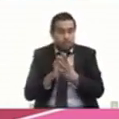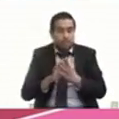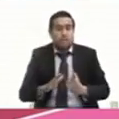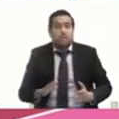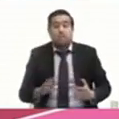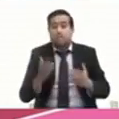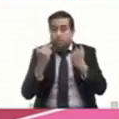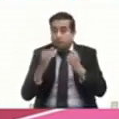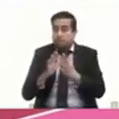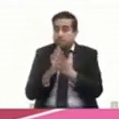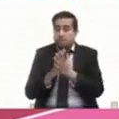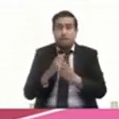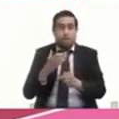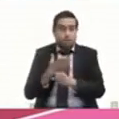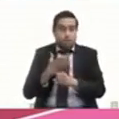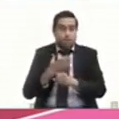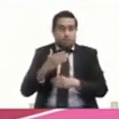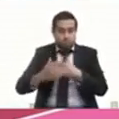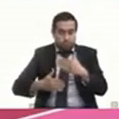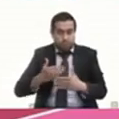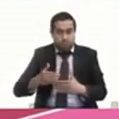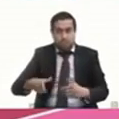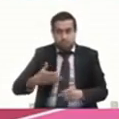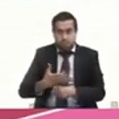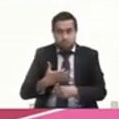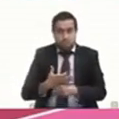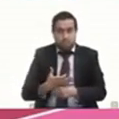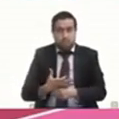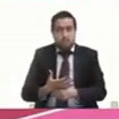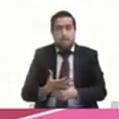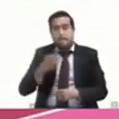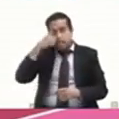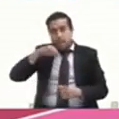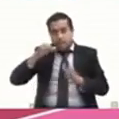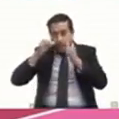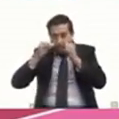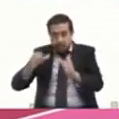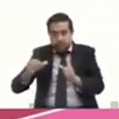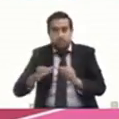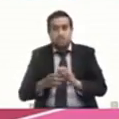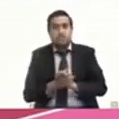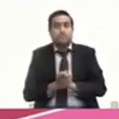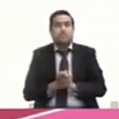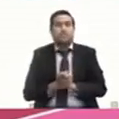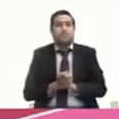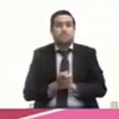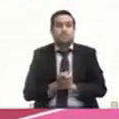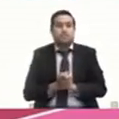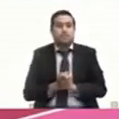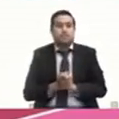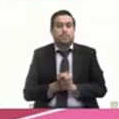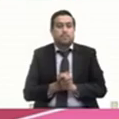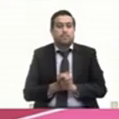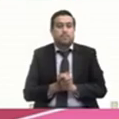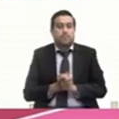Bien, no hay más intervenciones, entonces procederé en los términos que he expuesto y, bueno, en atención a los comentarios que se han hecho. Licenciado Belmonte, por favor, plantéenos